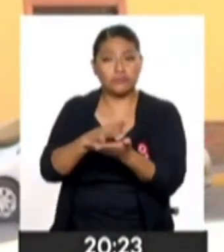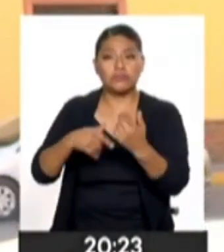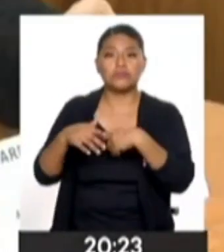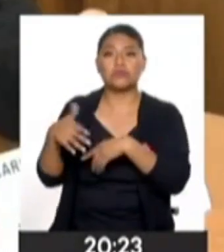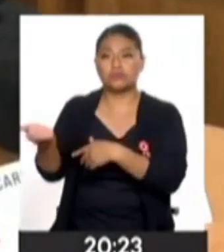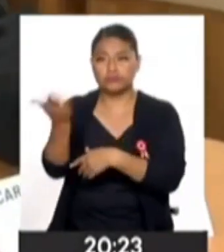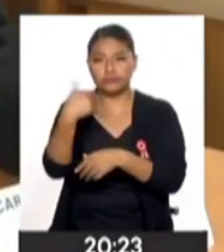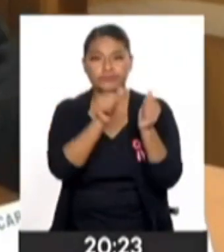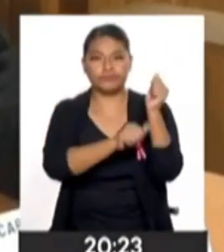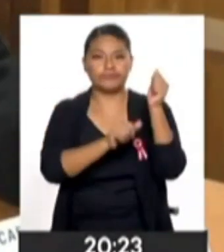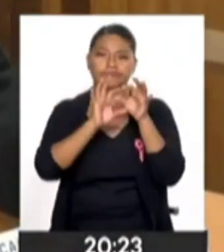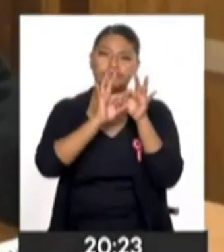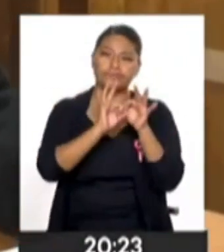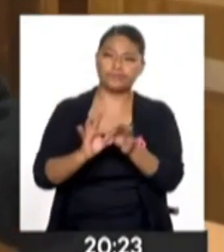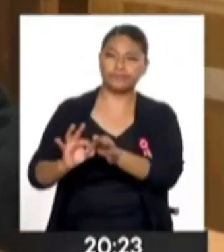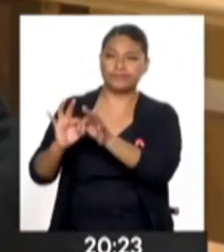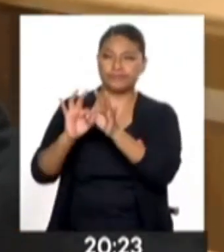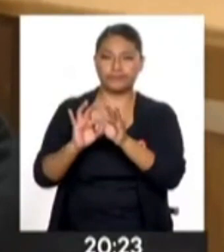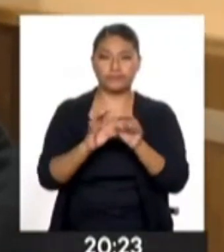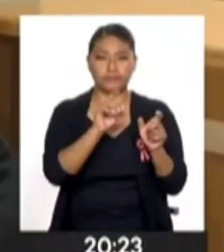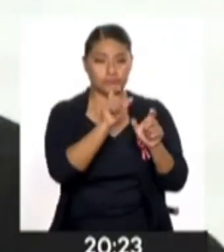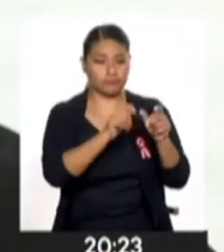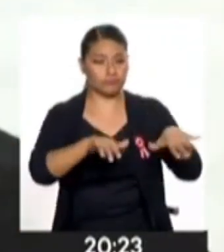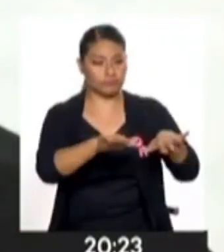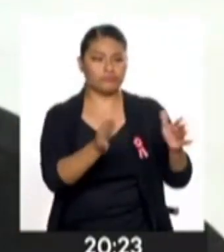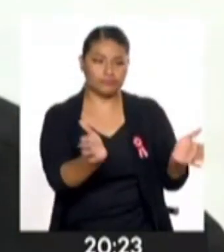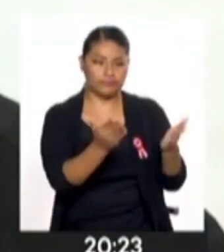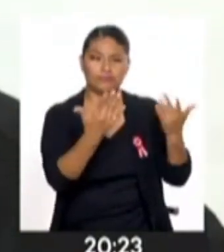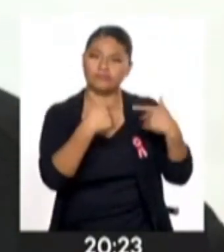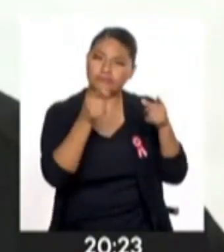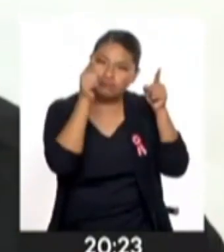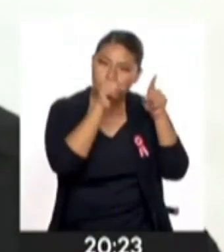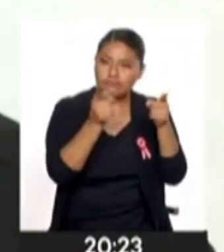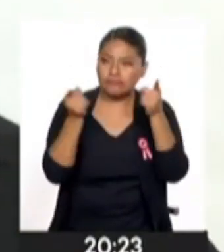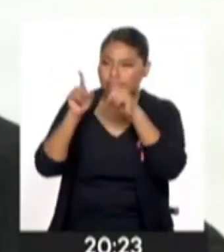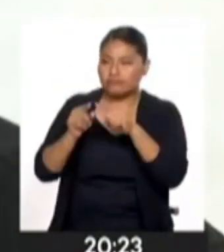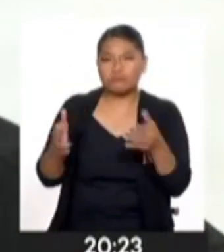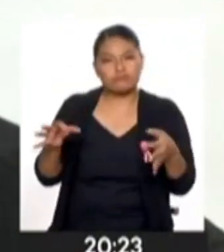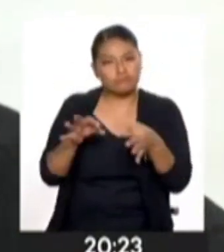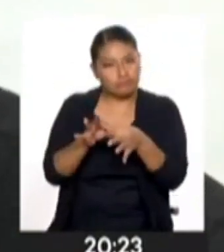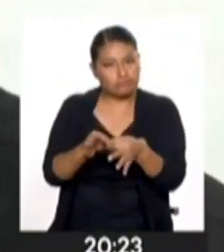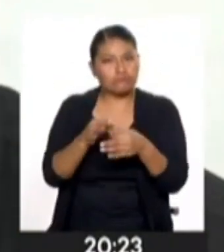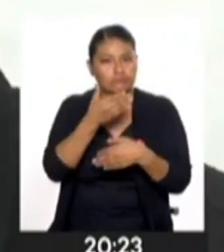los peruanos e incentivó a la población a buscar consensos para solucionar las diferencias.